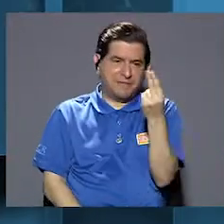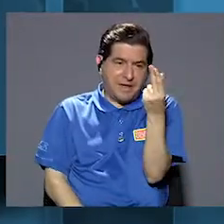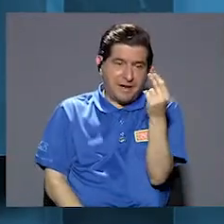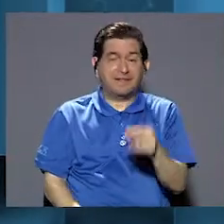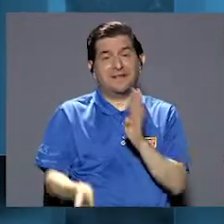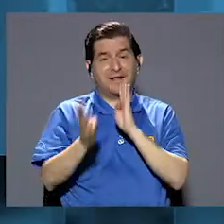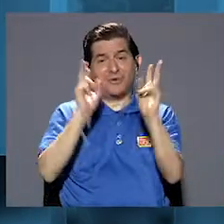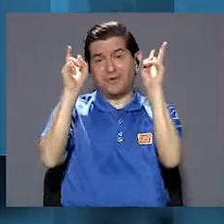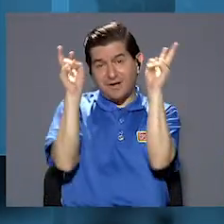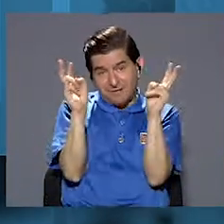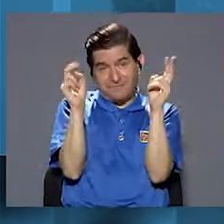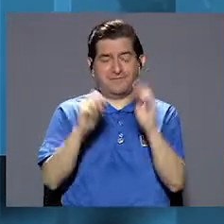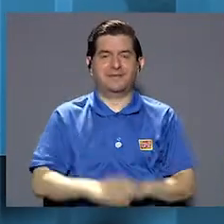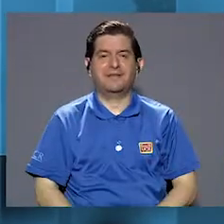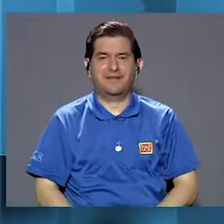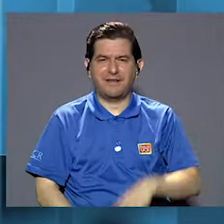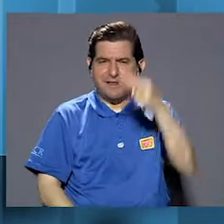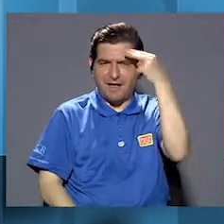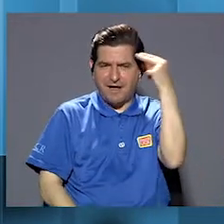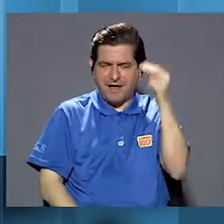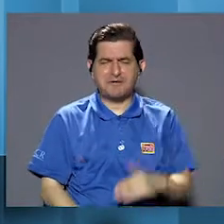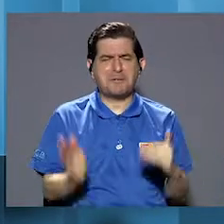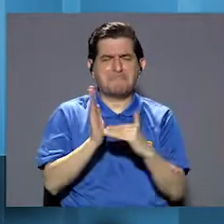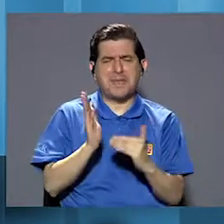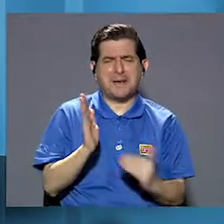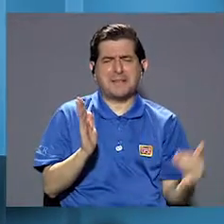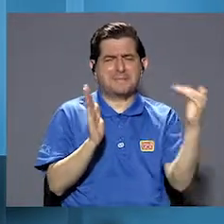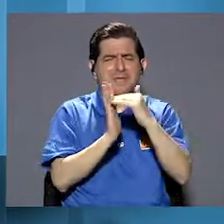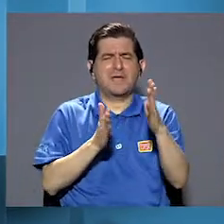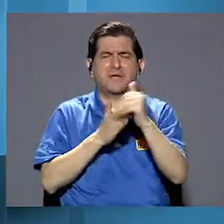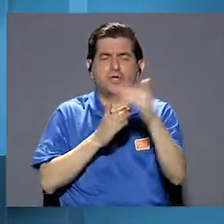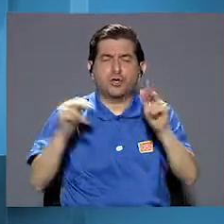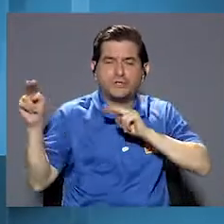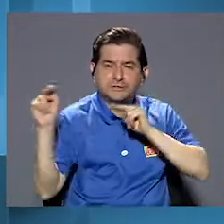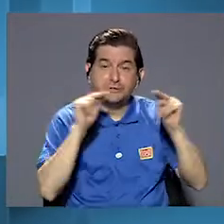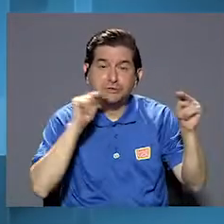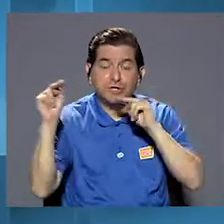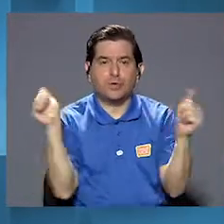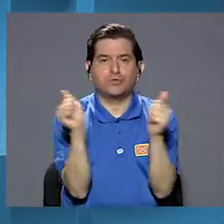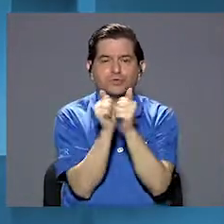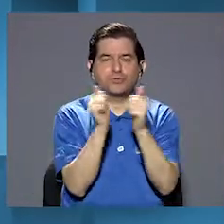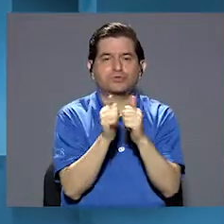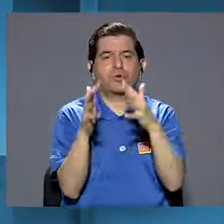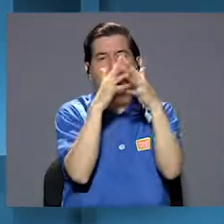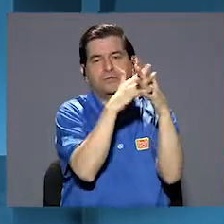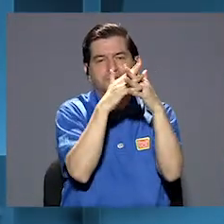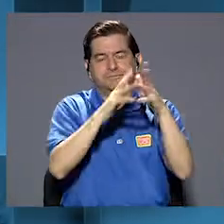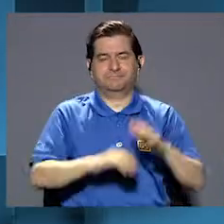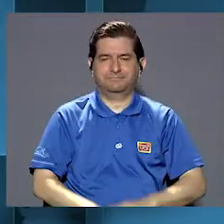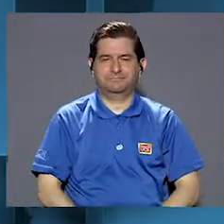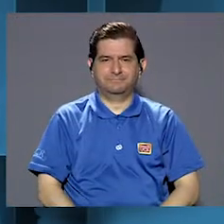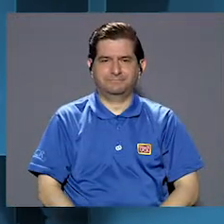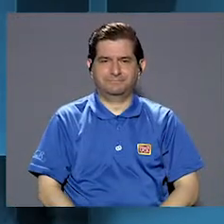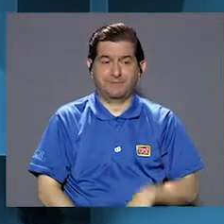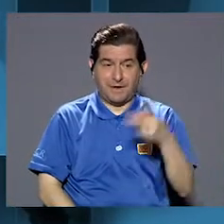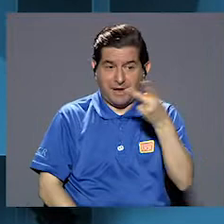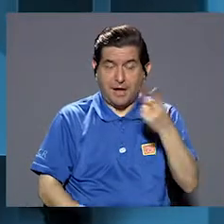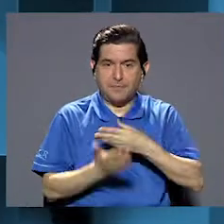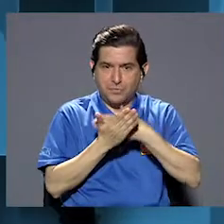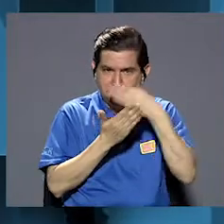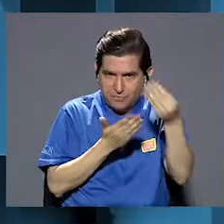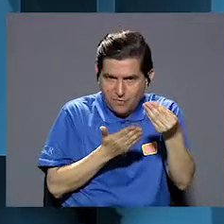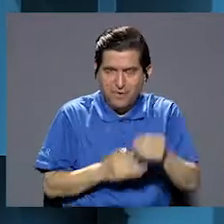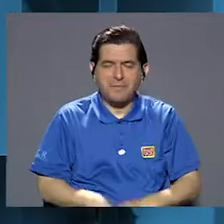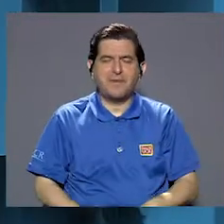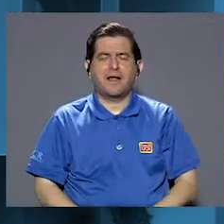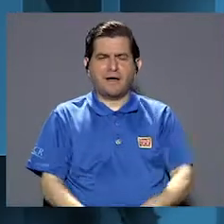dinero habla. Los árabes mueven miles de millones de dólares en negocios con el tío Sam. Entre ellos la compra